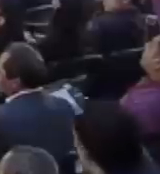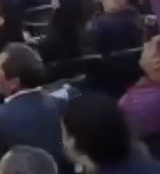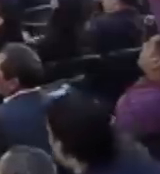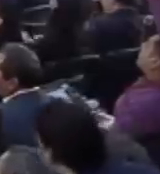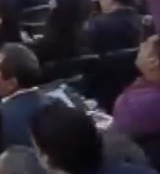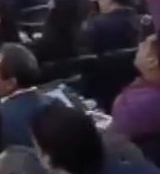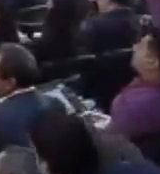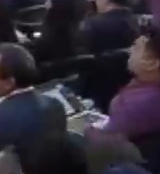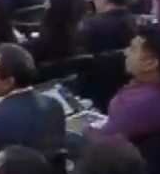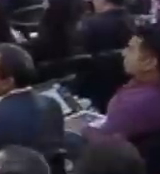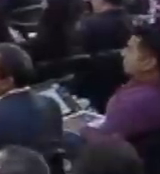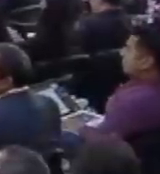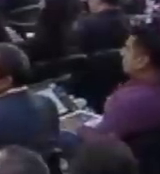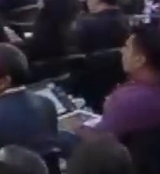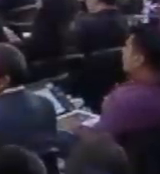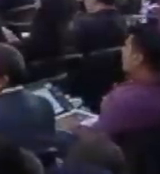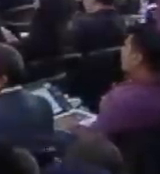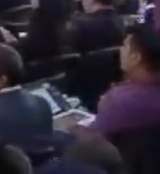voy a